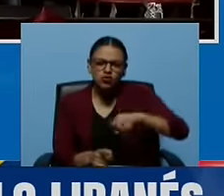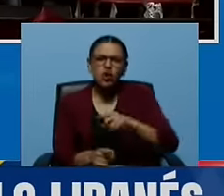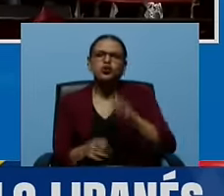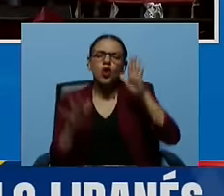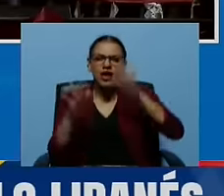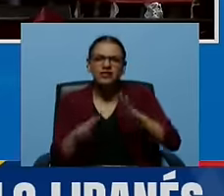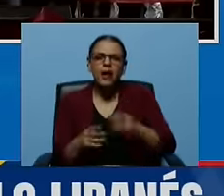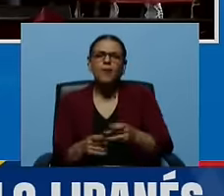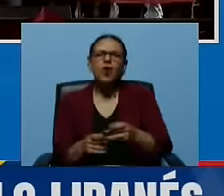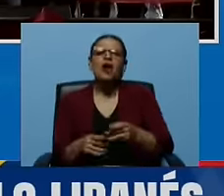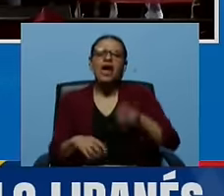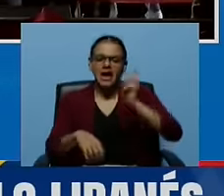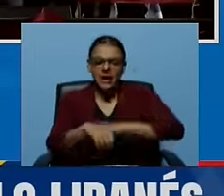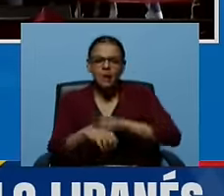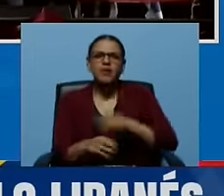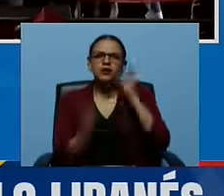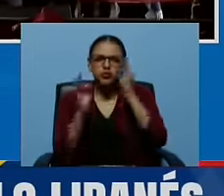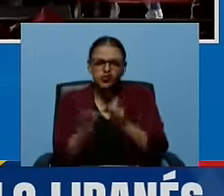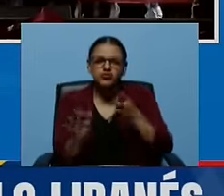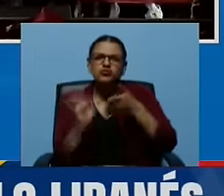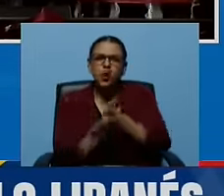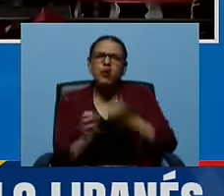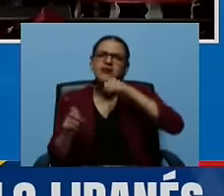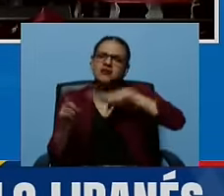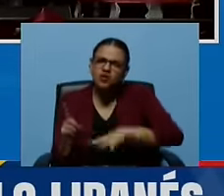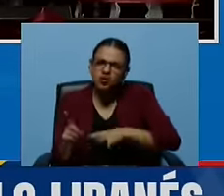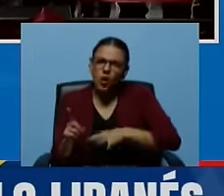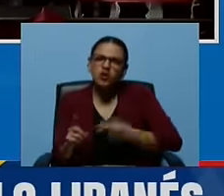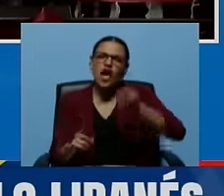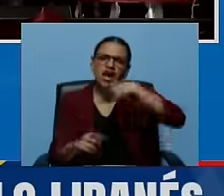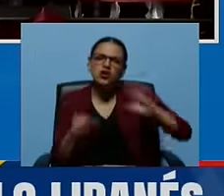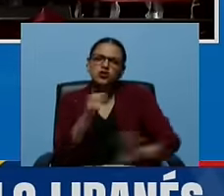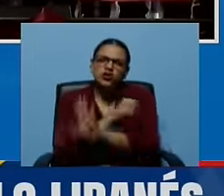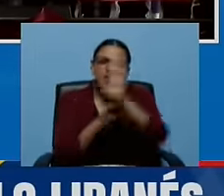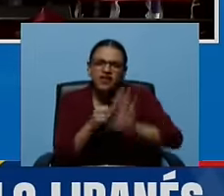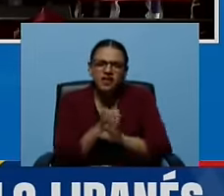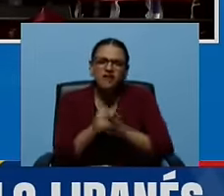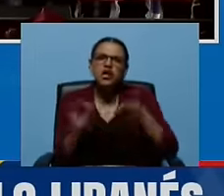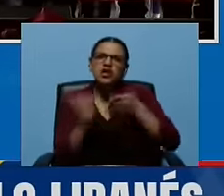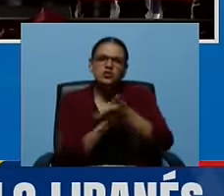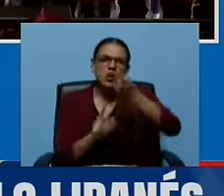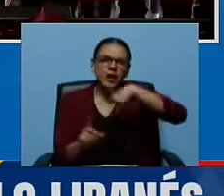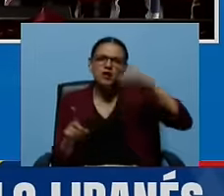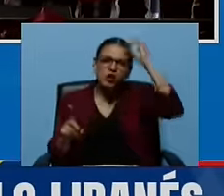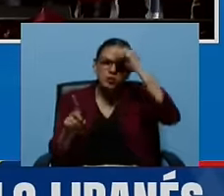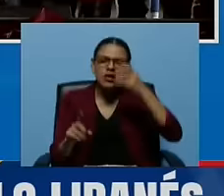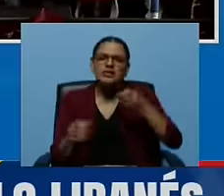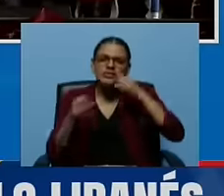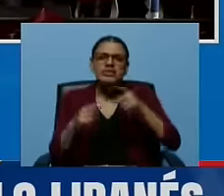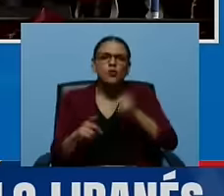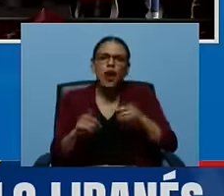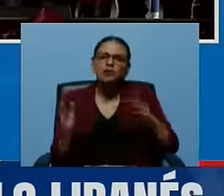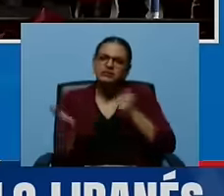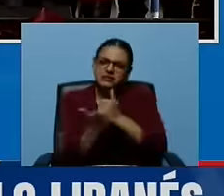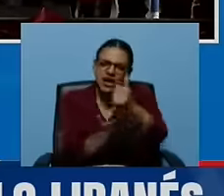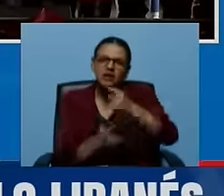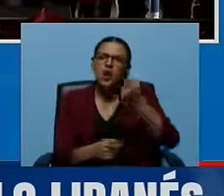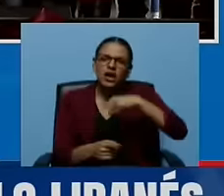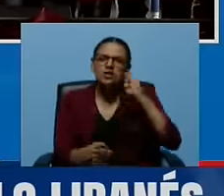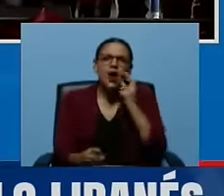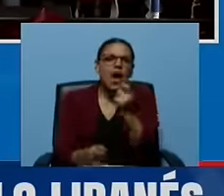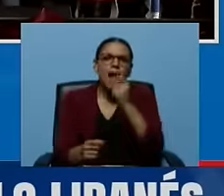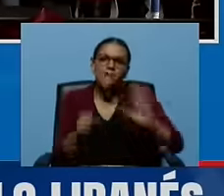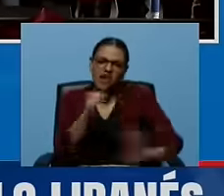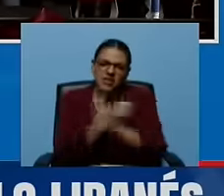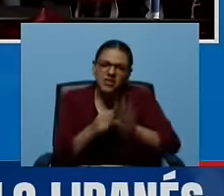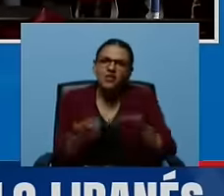Estamos del lado correcto de la historia. Y defendemos la causa más sagrada que jamás se haya